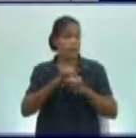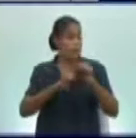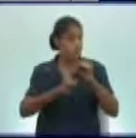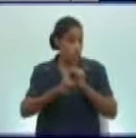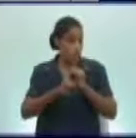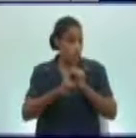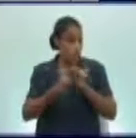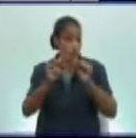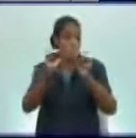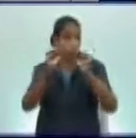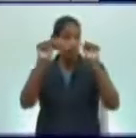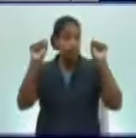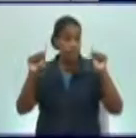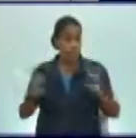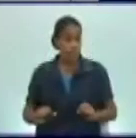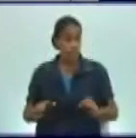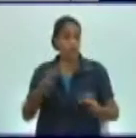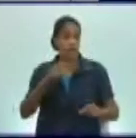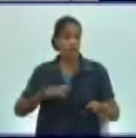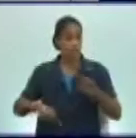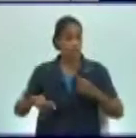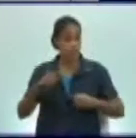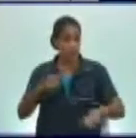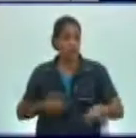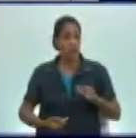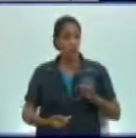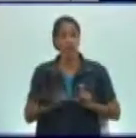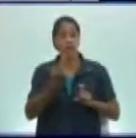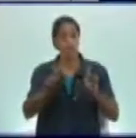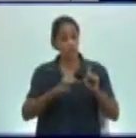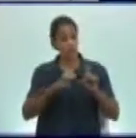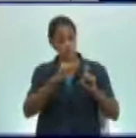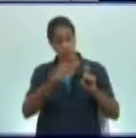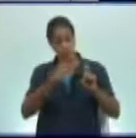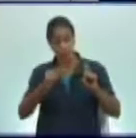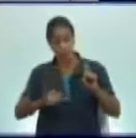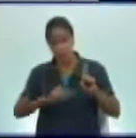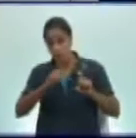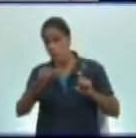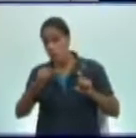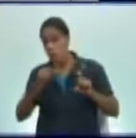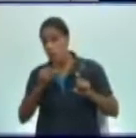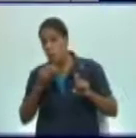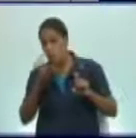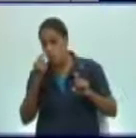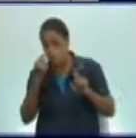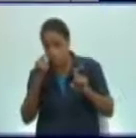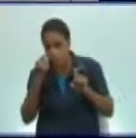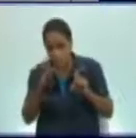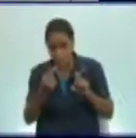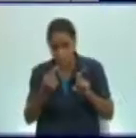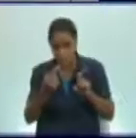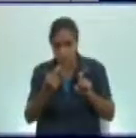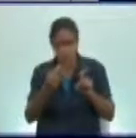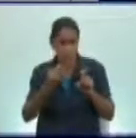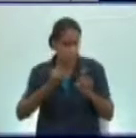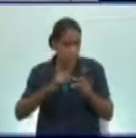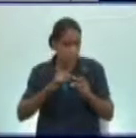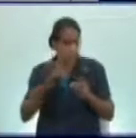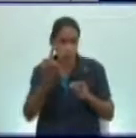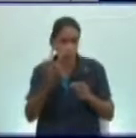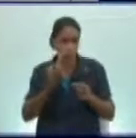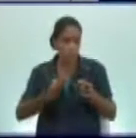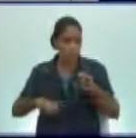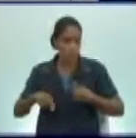sistema circulatorio. Es decir, en cada uno de estos segmentos podemos encontrar no solamente el sistema circulatorio,